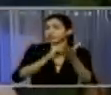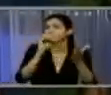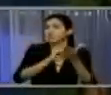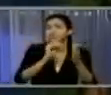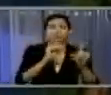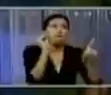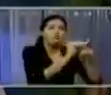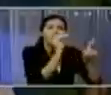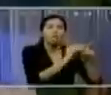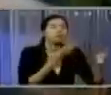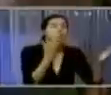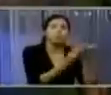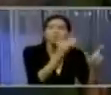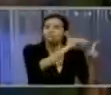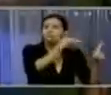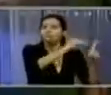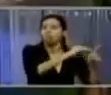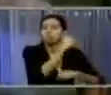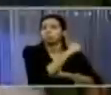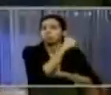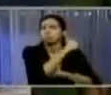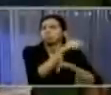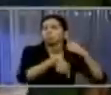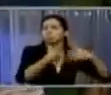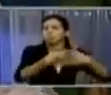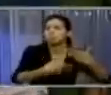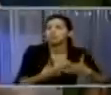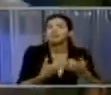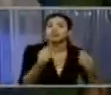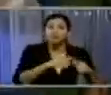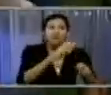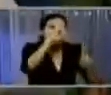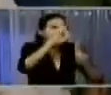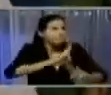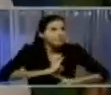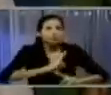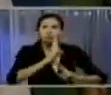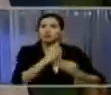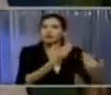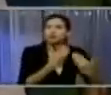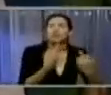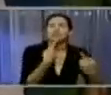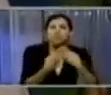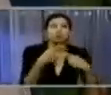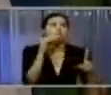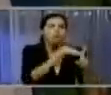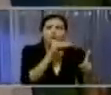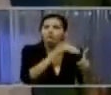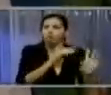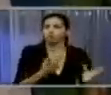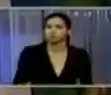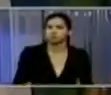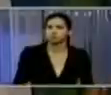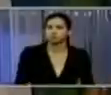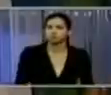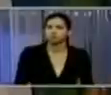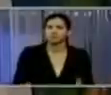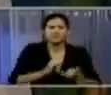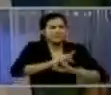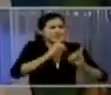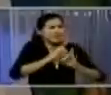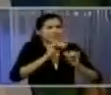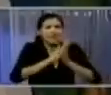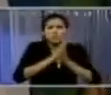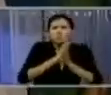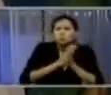1, 2, 3, 4, 5, 6 mil veces he propuesto. Relaciones de respeto, relaciones de diálogo. Que cese la conspiradera de la Embajada de